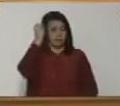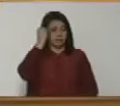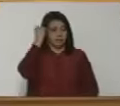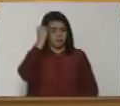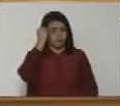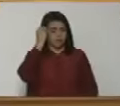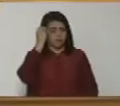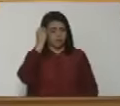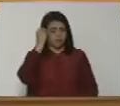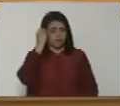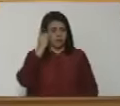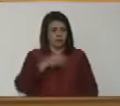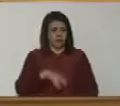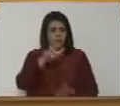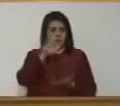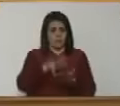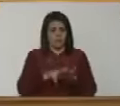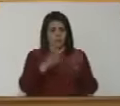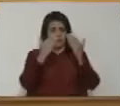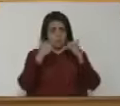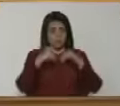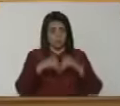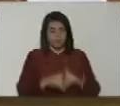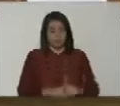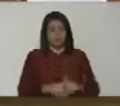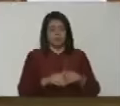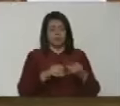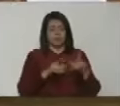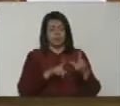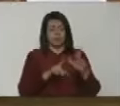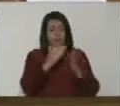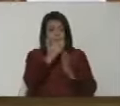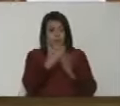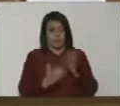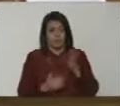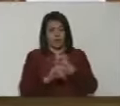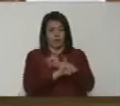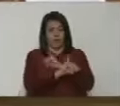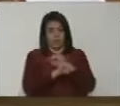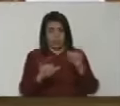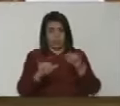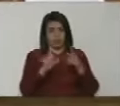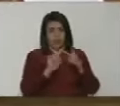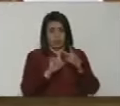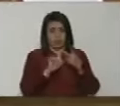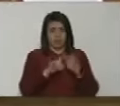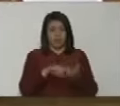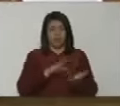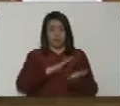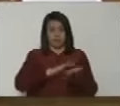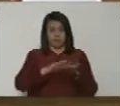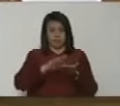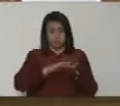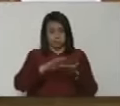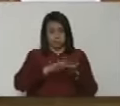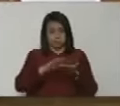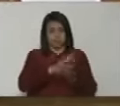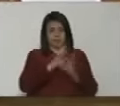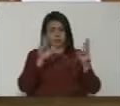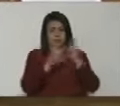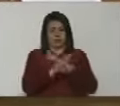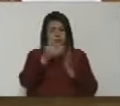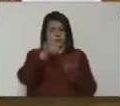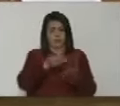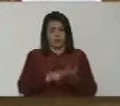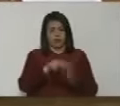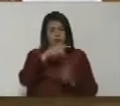consideración. Aprobado. Siguiente. Disposición final segunda. Imprímase esta ley con las reformas aprobadas y en